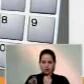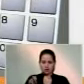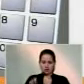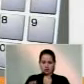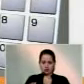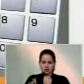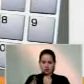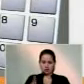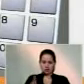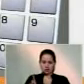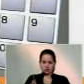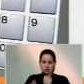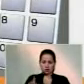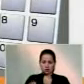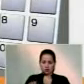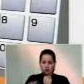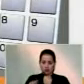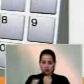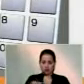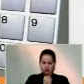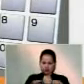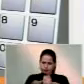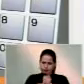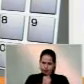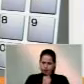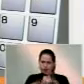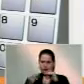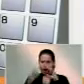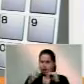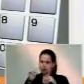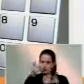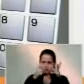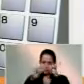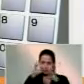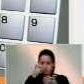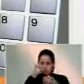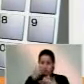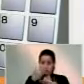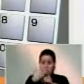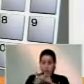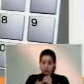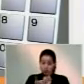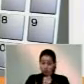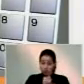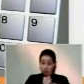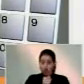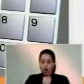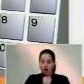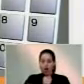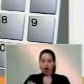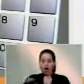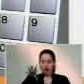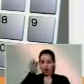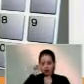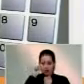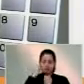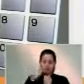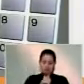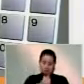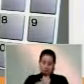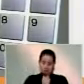quien los recibió en su despacho y habló con ellos, escuchó sus planteamientos. Estos planteamientos son, en principio,